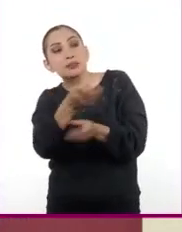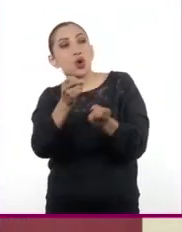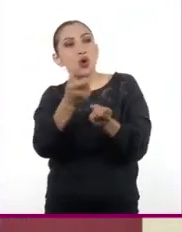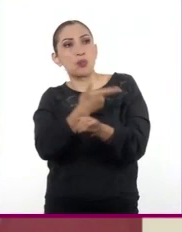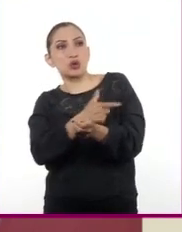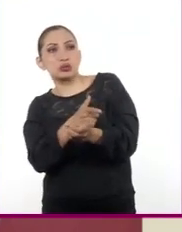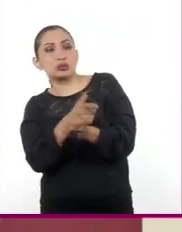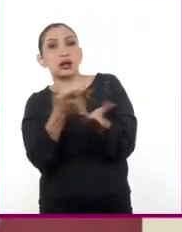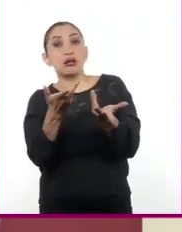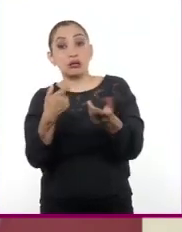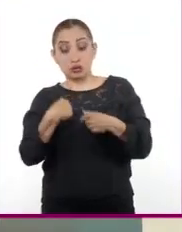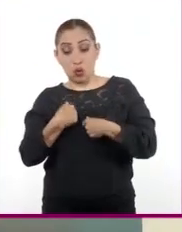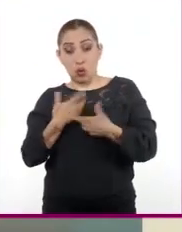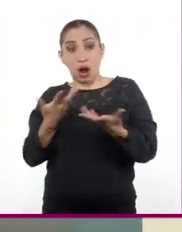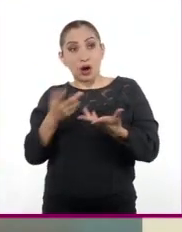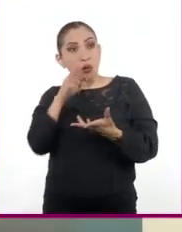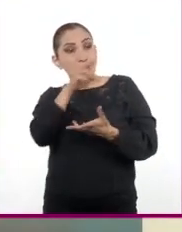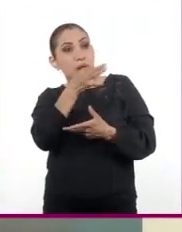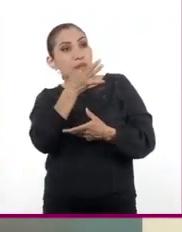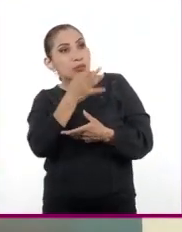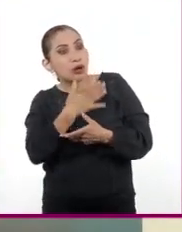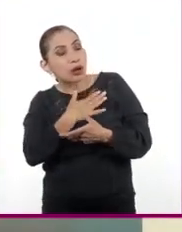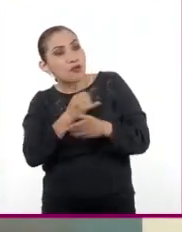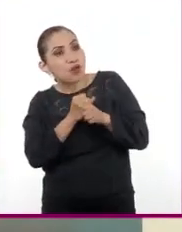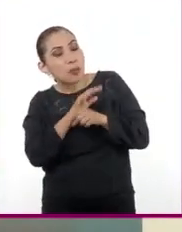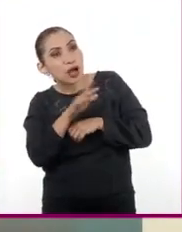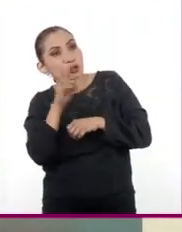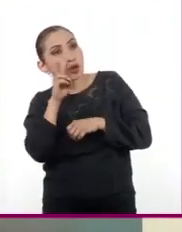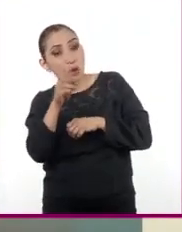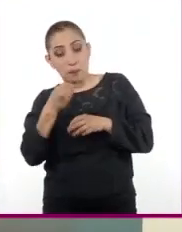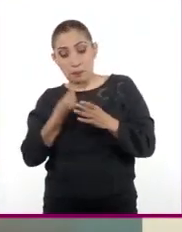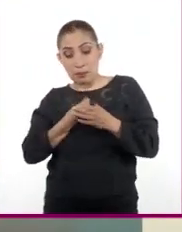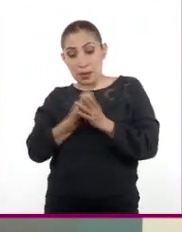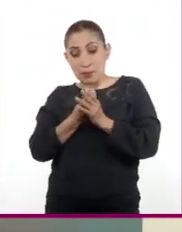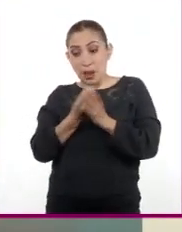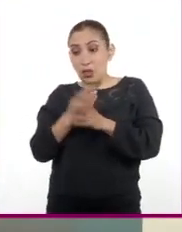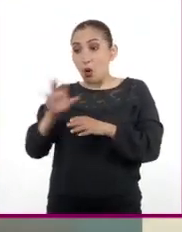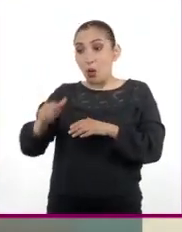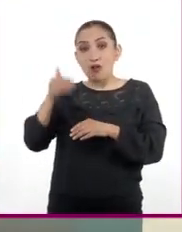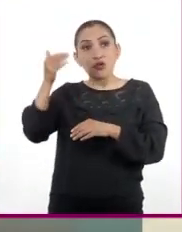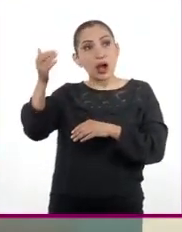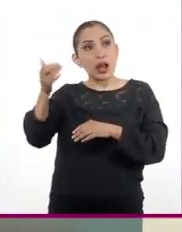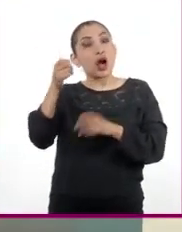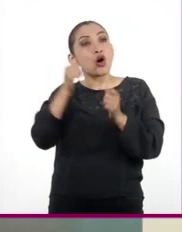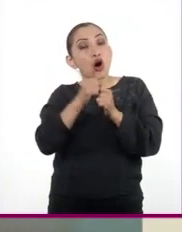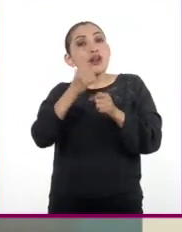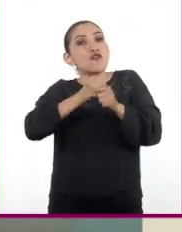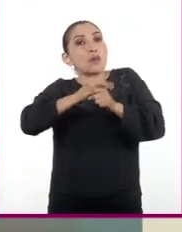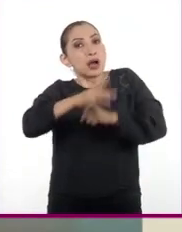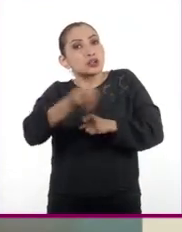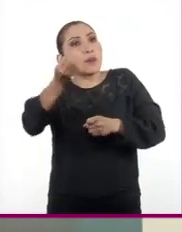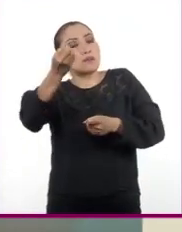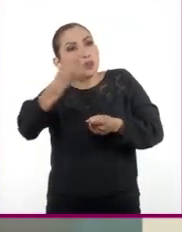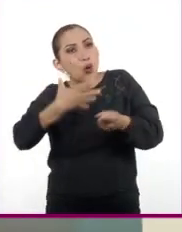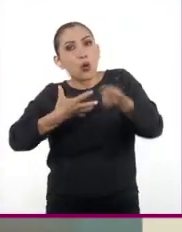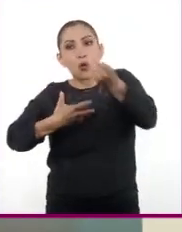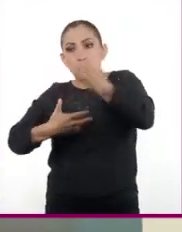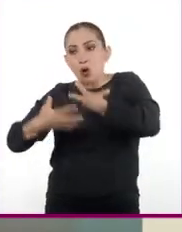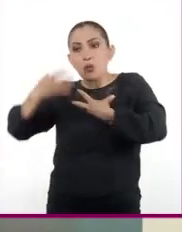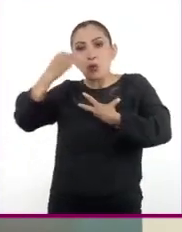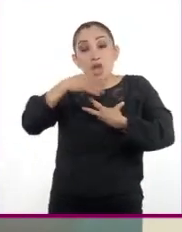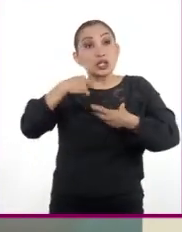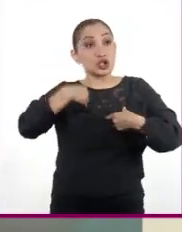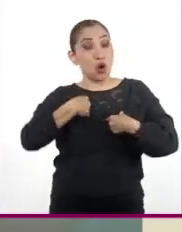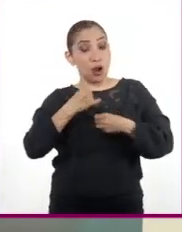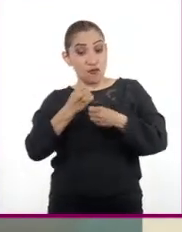tomamos determinaciones tanto en nuestra vida privada como en la vida pública a partir de la información que tenemos. Y si